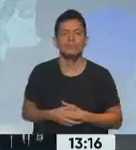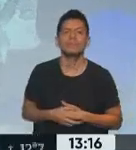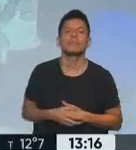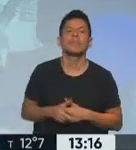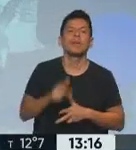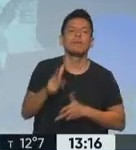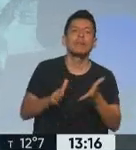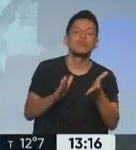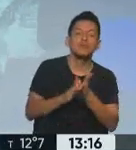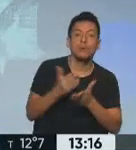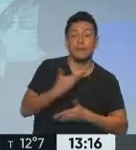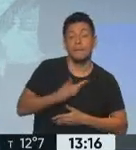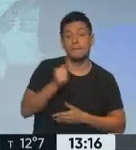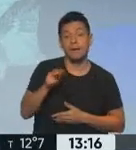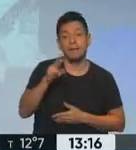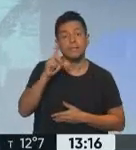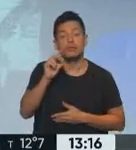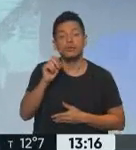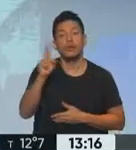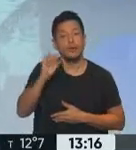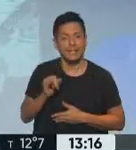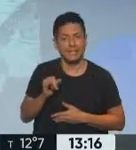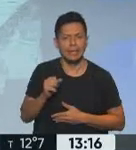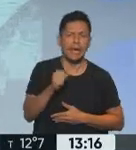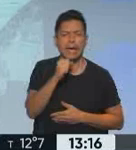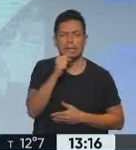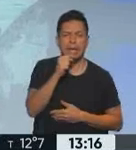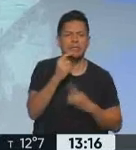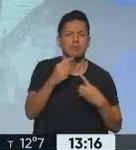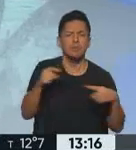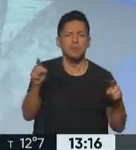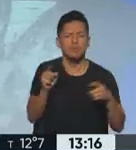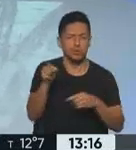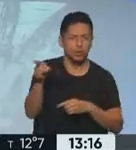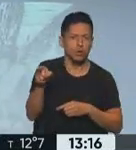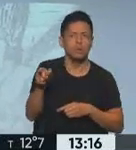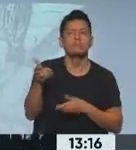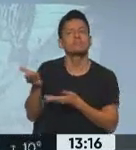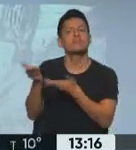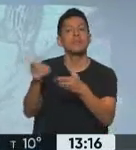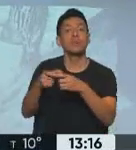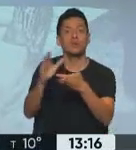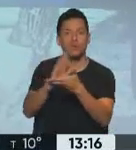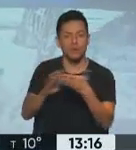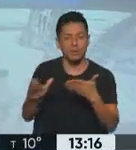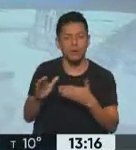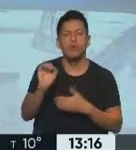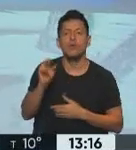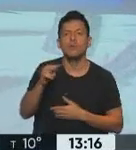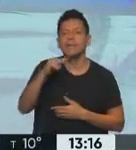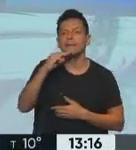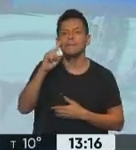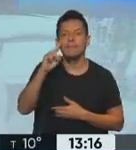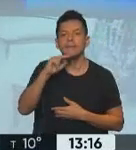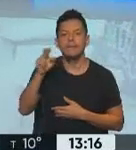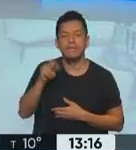Y hablamos ahora de Fabricio Rodríguez, cantante, músico, armonicista, que está presentando un nuevo disco. Se llama Vivir y es un disco